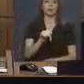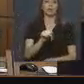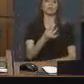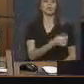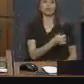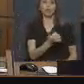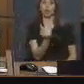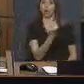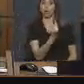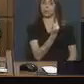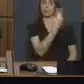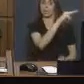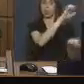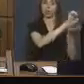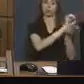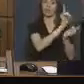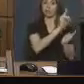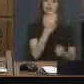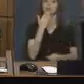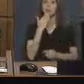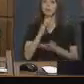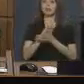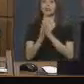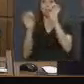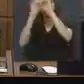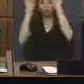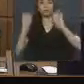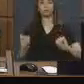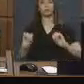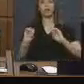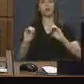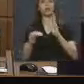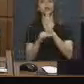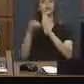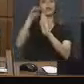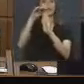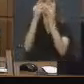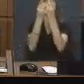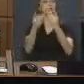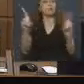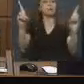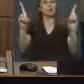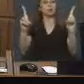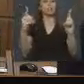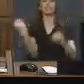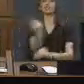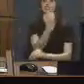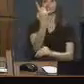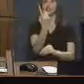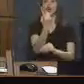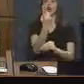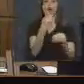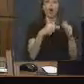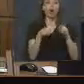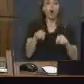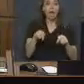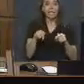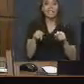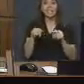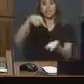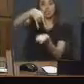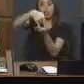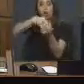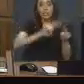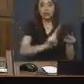las universidades estatales, sino también todo el sistema de educación superior, porque la democracia no se construye solamente en los pasillos estrechos de este Congreso,